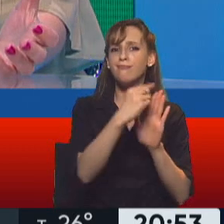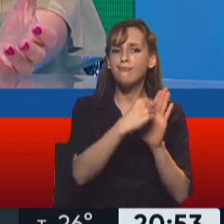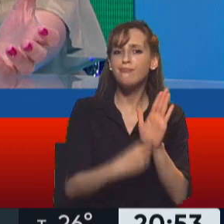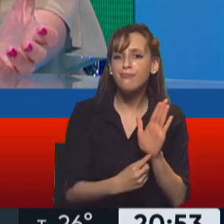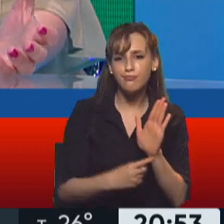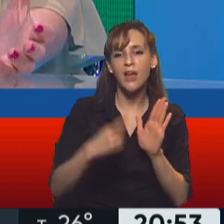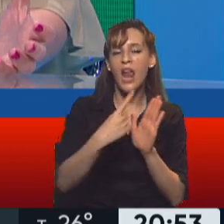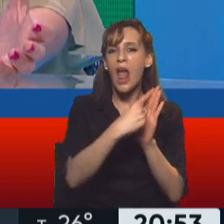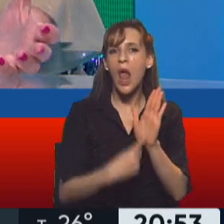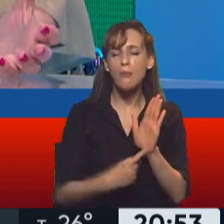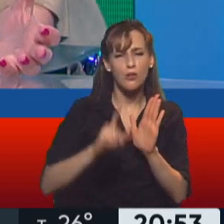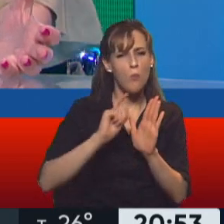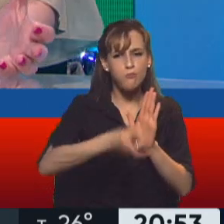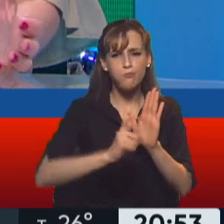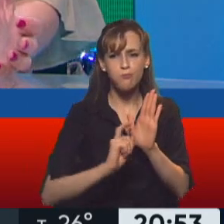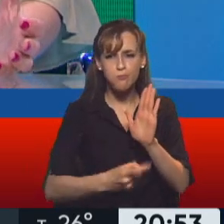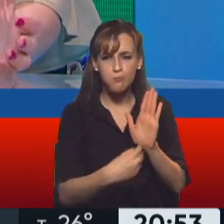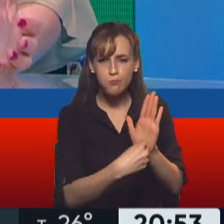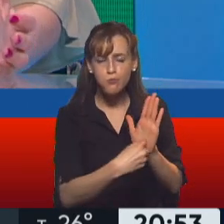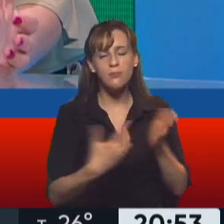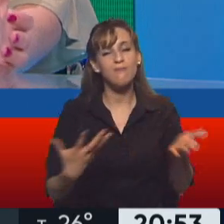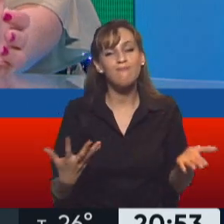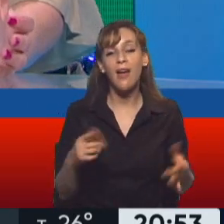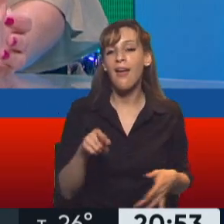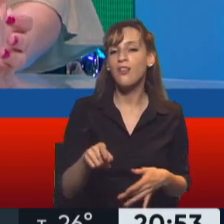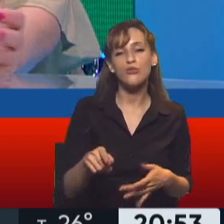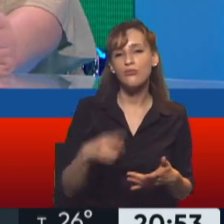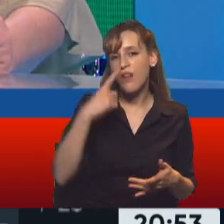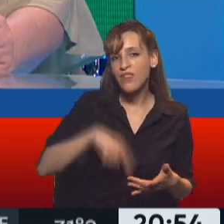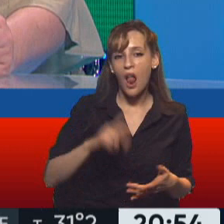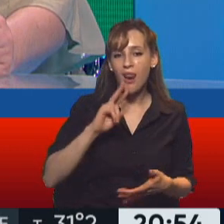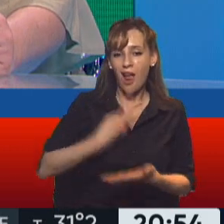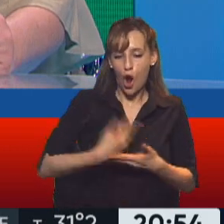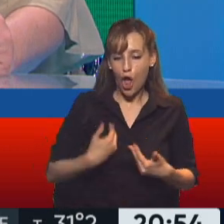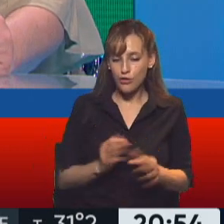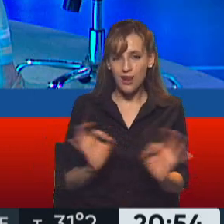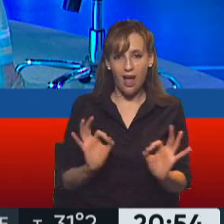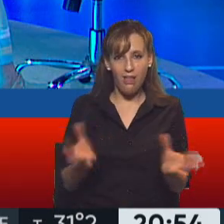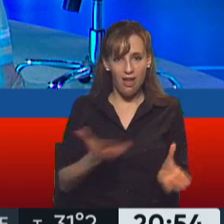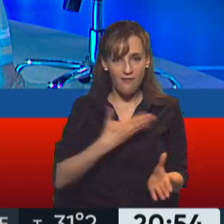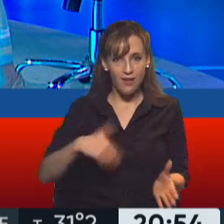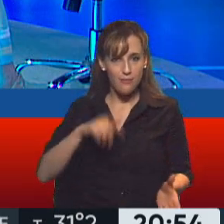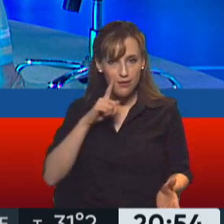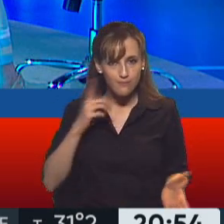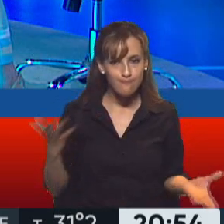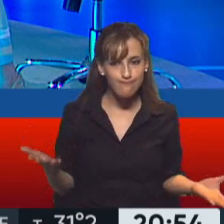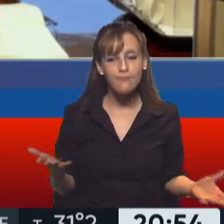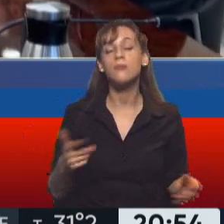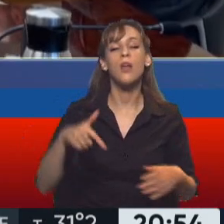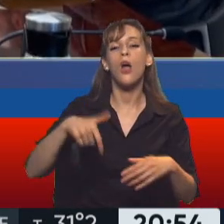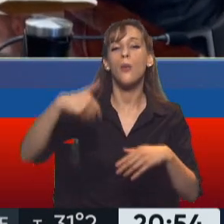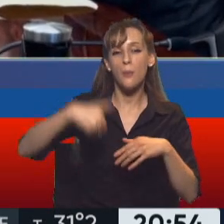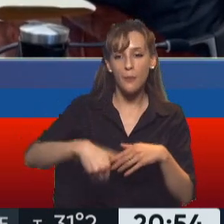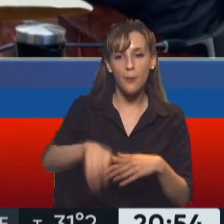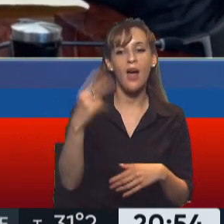prestar a un país y en qué circunstancia. Bueno, esto realmente no prosperó. En estos días lo van a estudiar. Creo que el 20 de